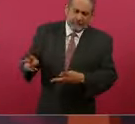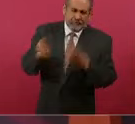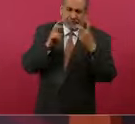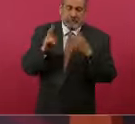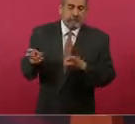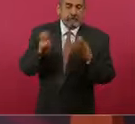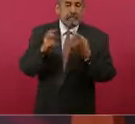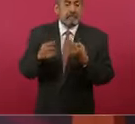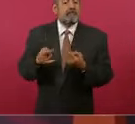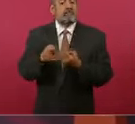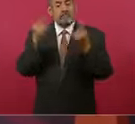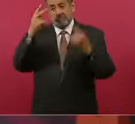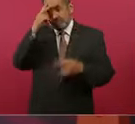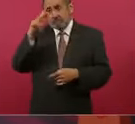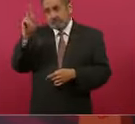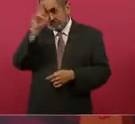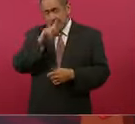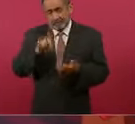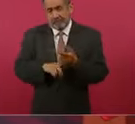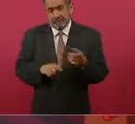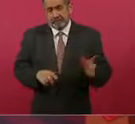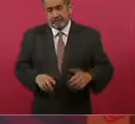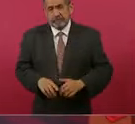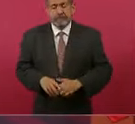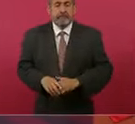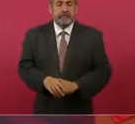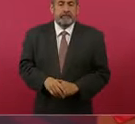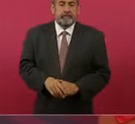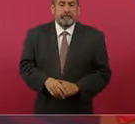en la historia de México.